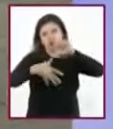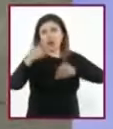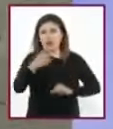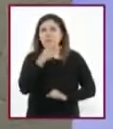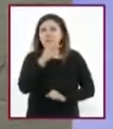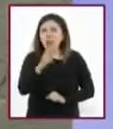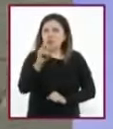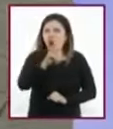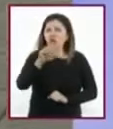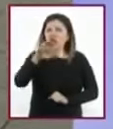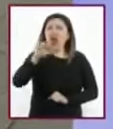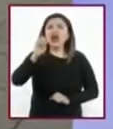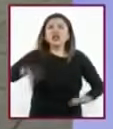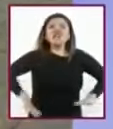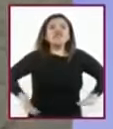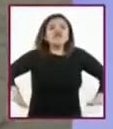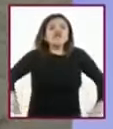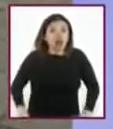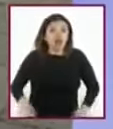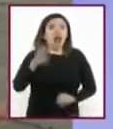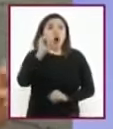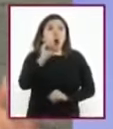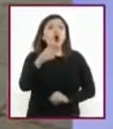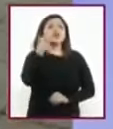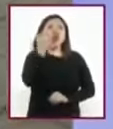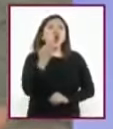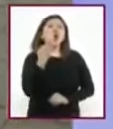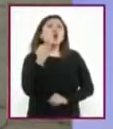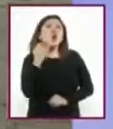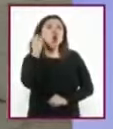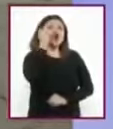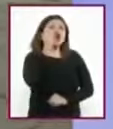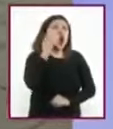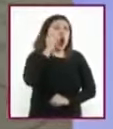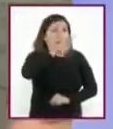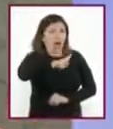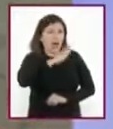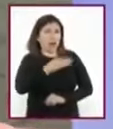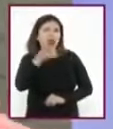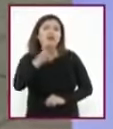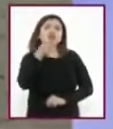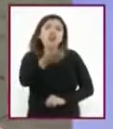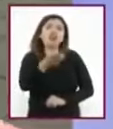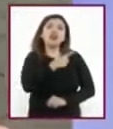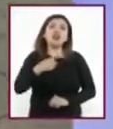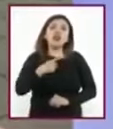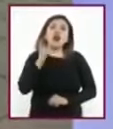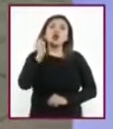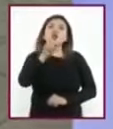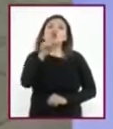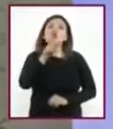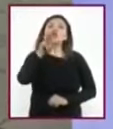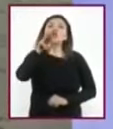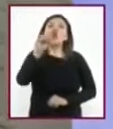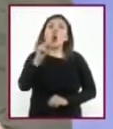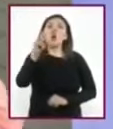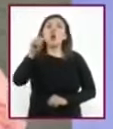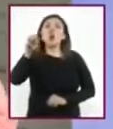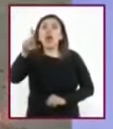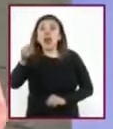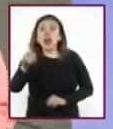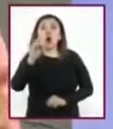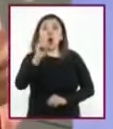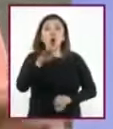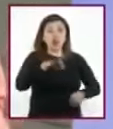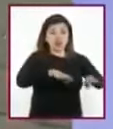se refiere a una falda. O para pedir un jugo de toronja en España tendrías que pedir un zumo de pomelo y